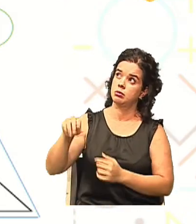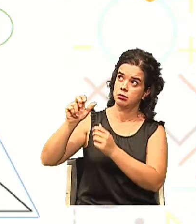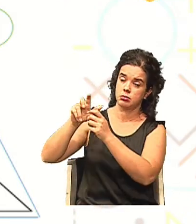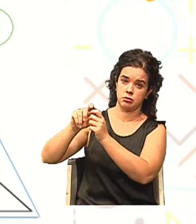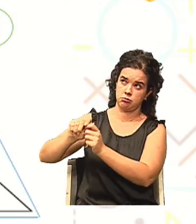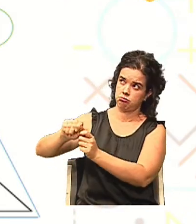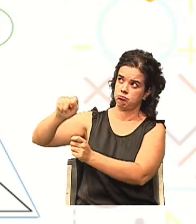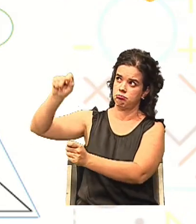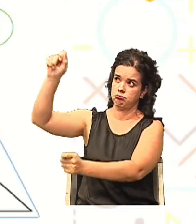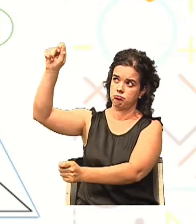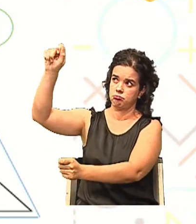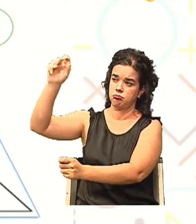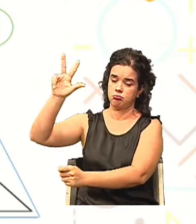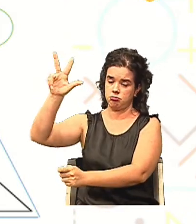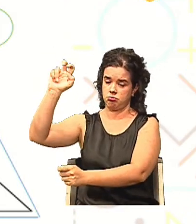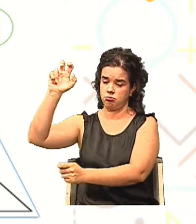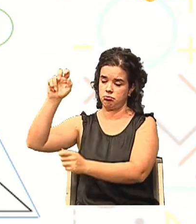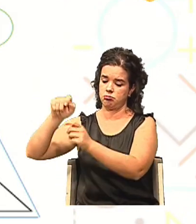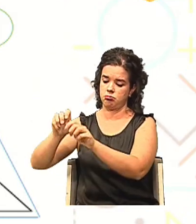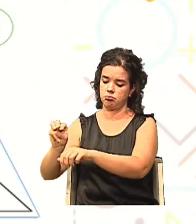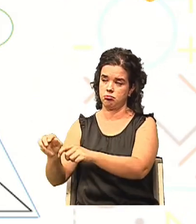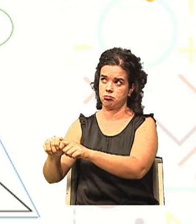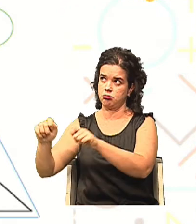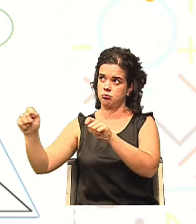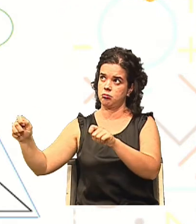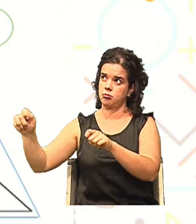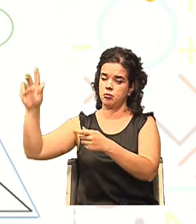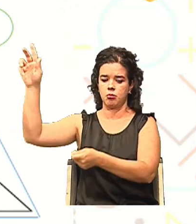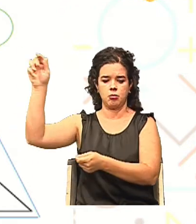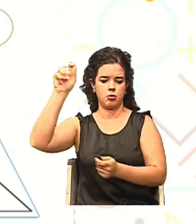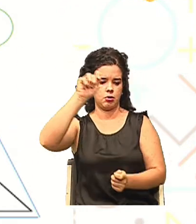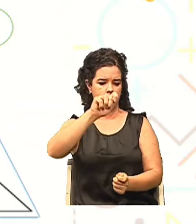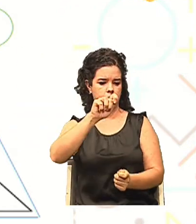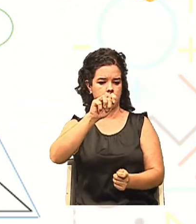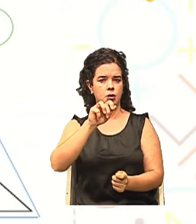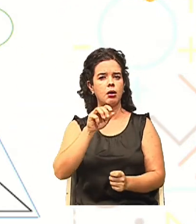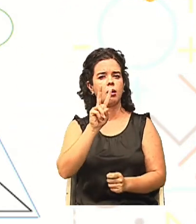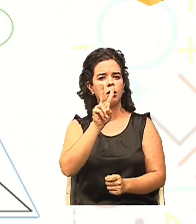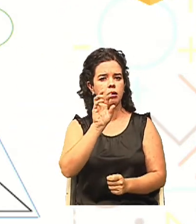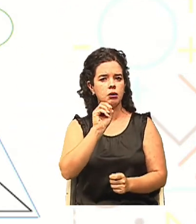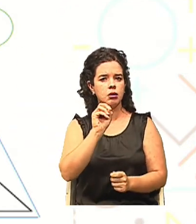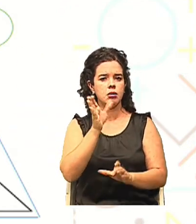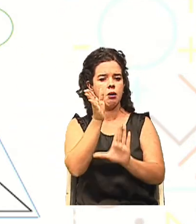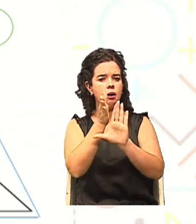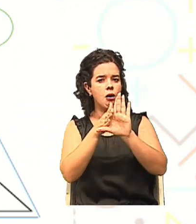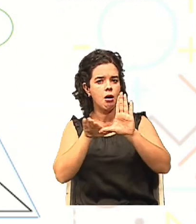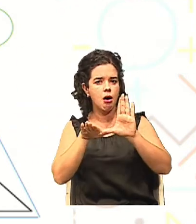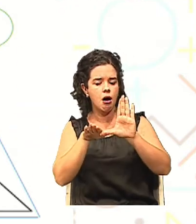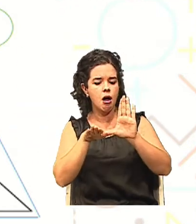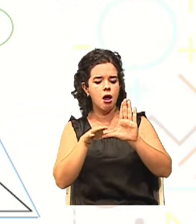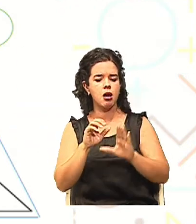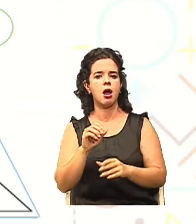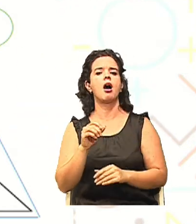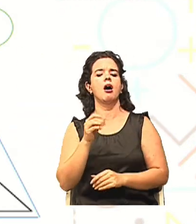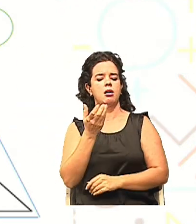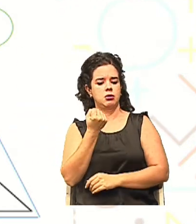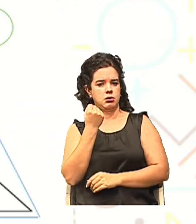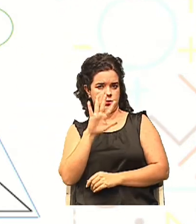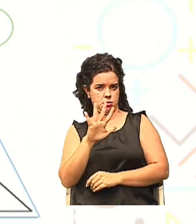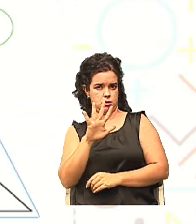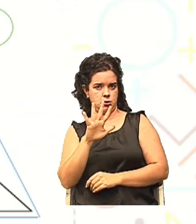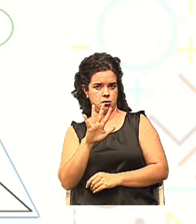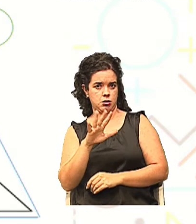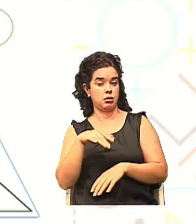300 metros, con 20, el resultado fue 15. Y cuando